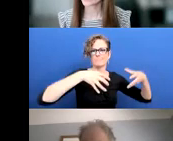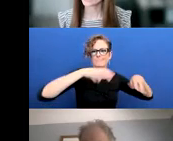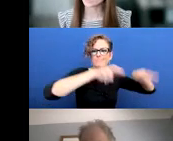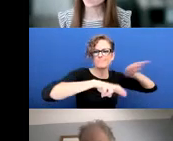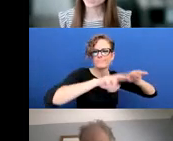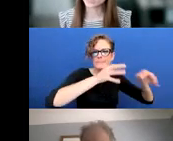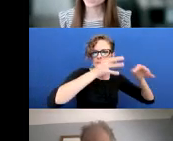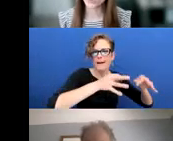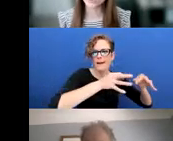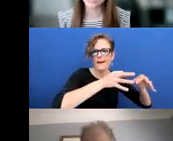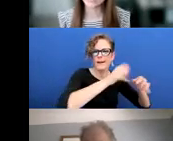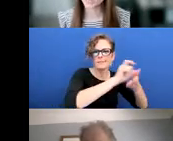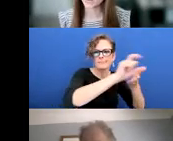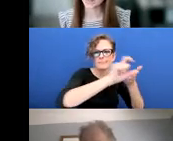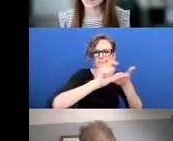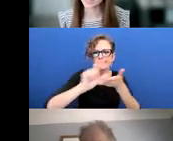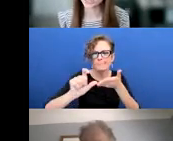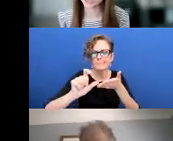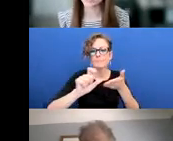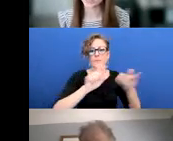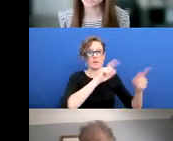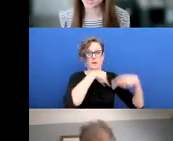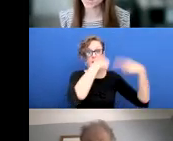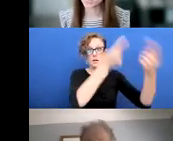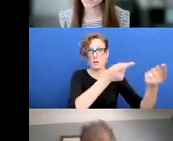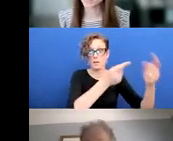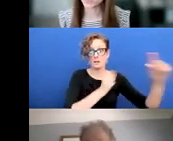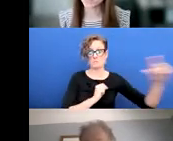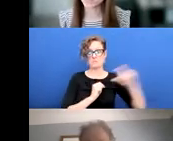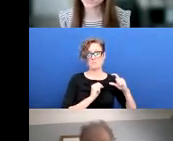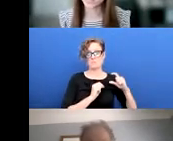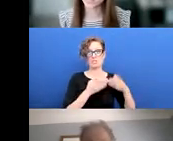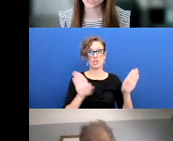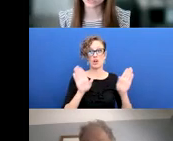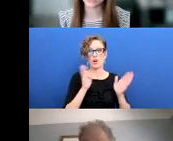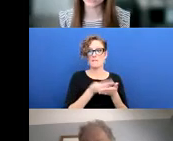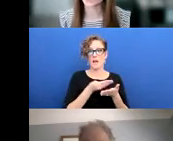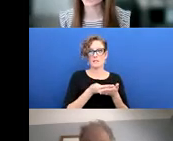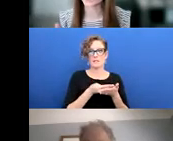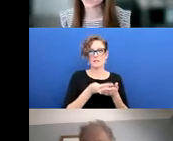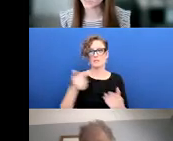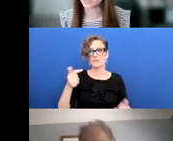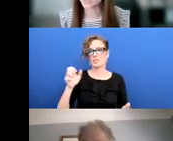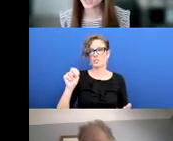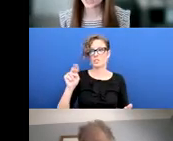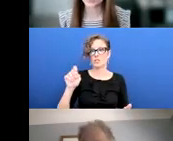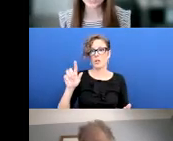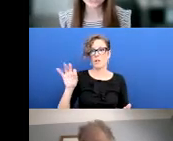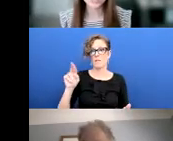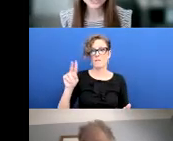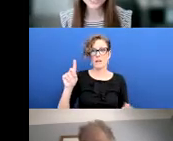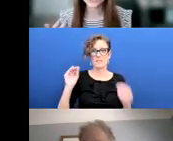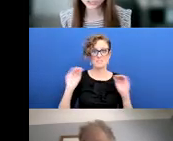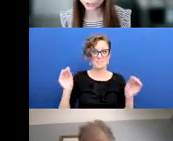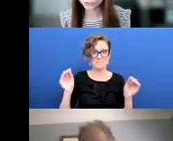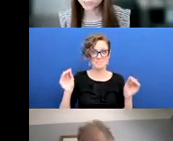Estado. Y hasta este momento no habíamos podido tener dinero del Fondo General para